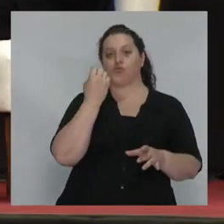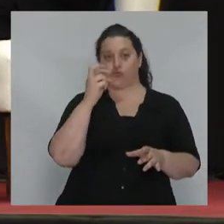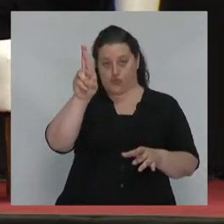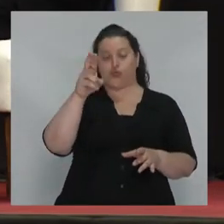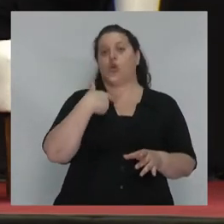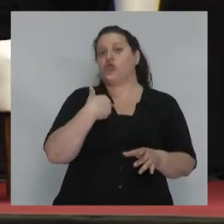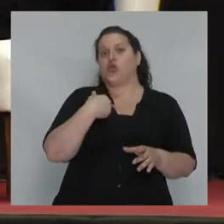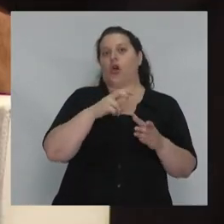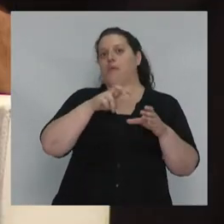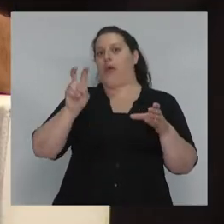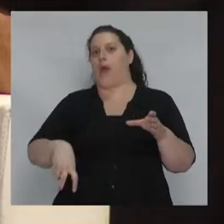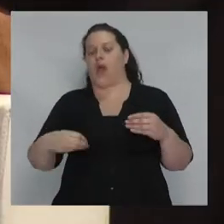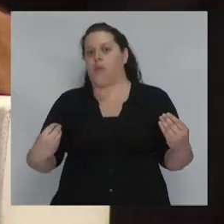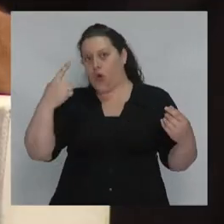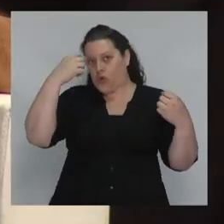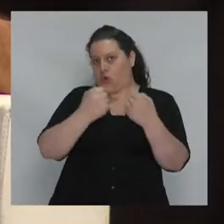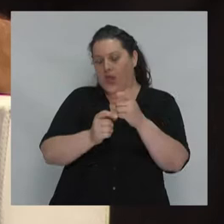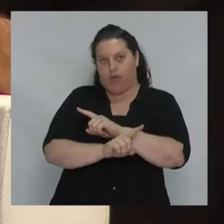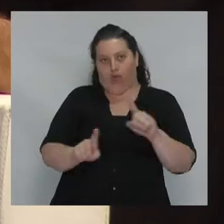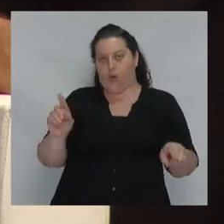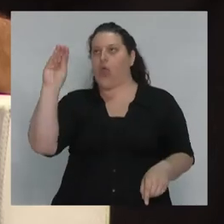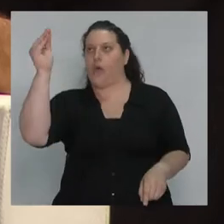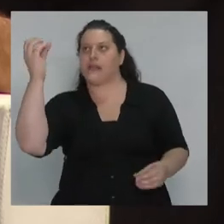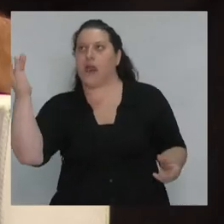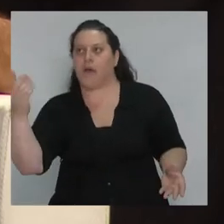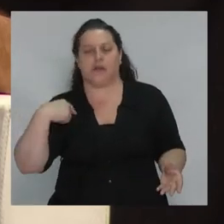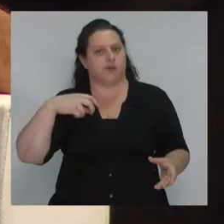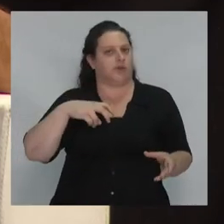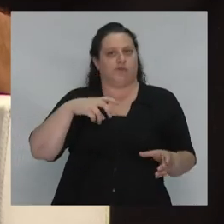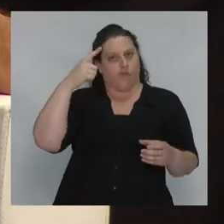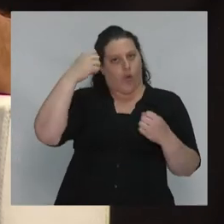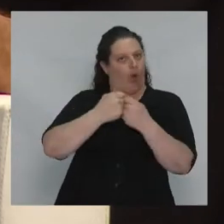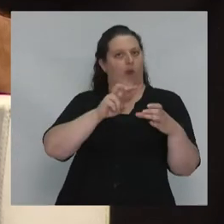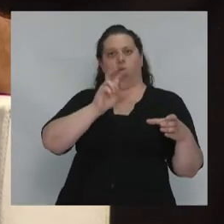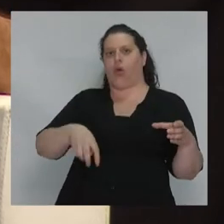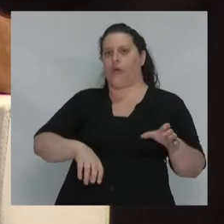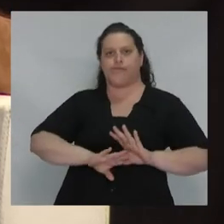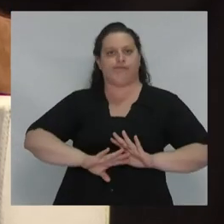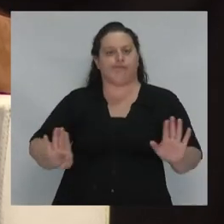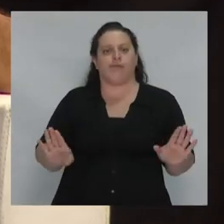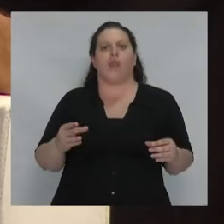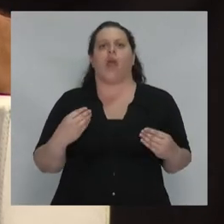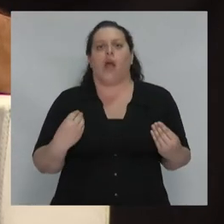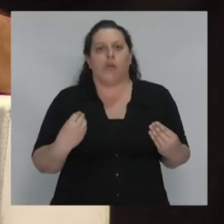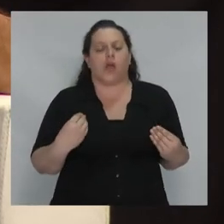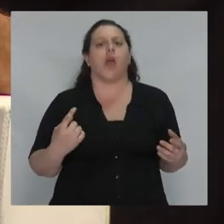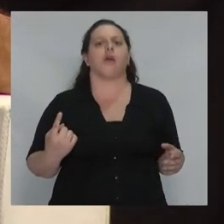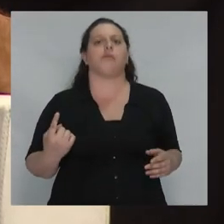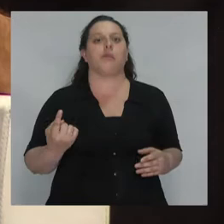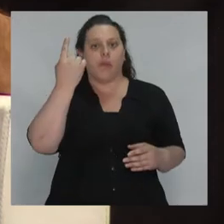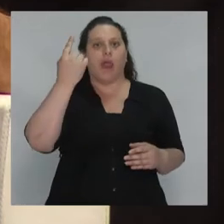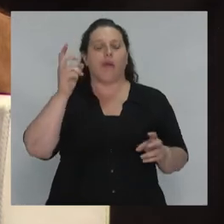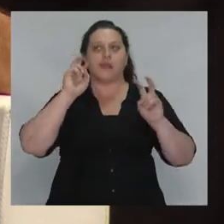de acuerdo con lo que estaba pasando en Brasil. Y me parece que el primer campanazo de